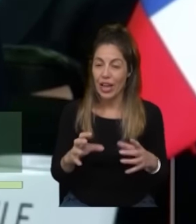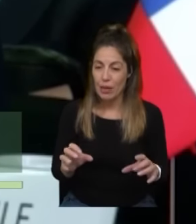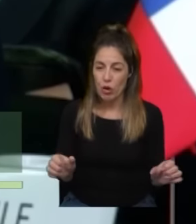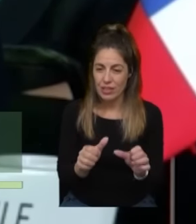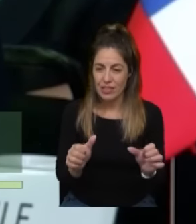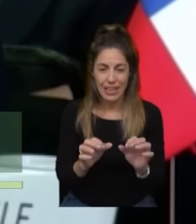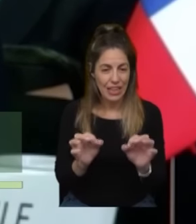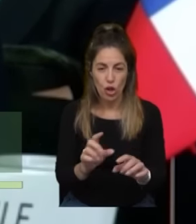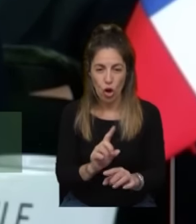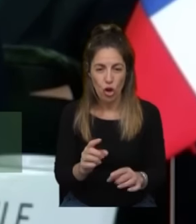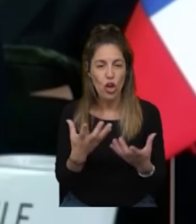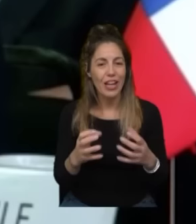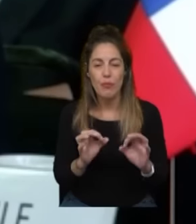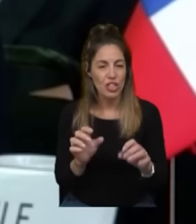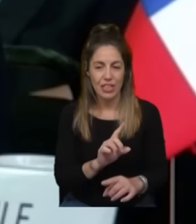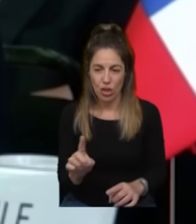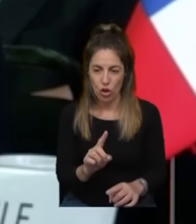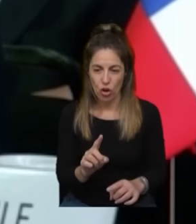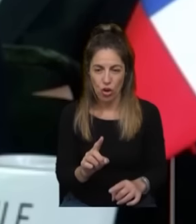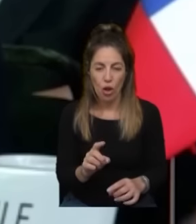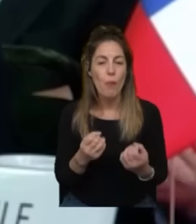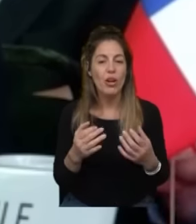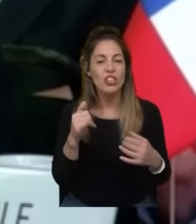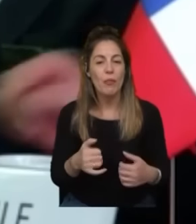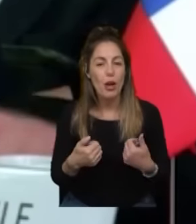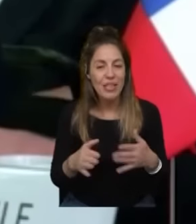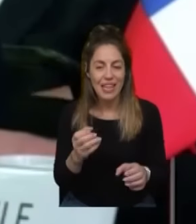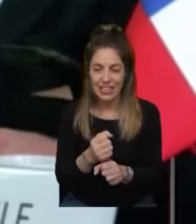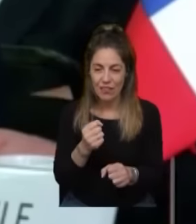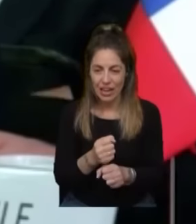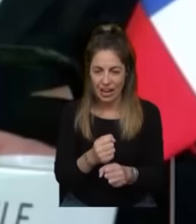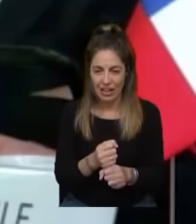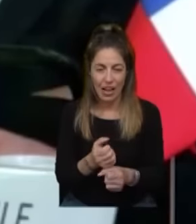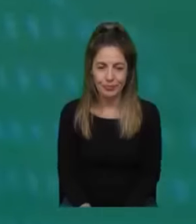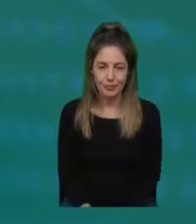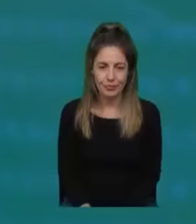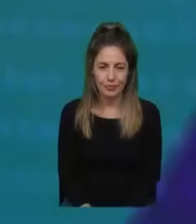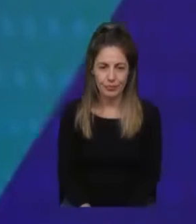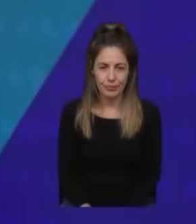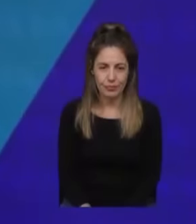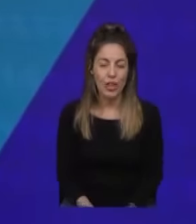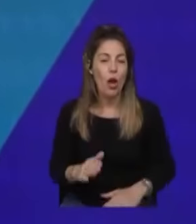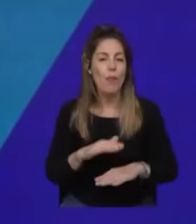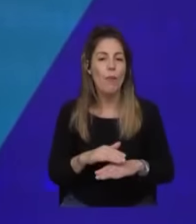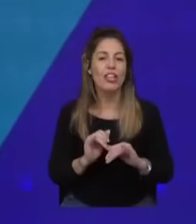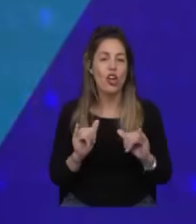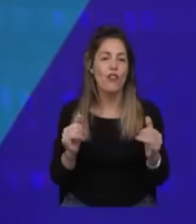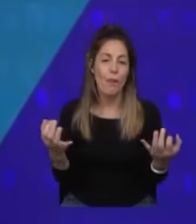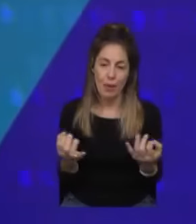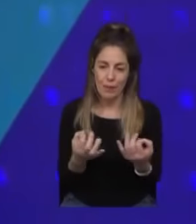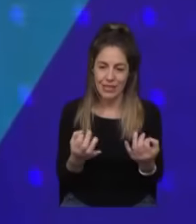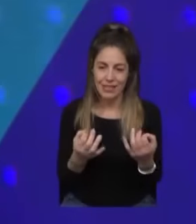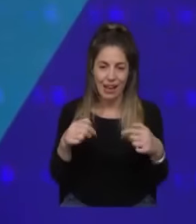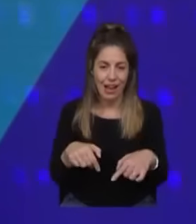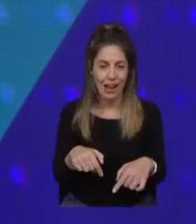pase, tampoco queremos que lleguen. Y por eso tenemos que empezar a trabajar sobre eso. Momento de informe especial aquí en